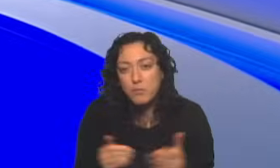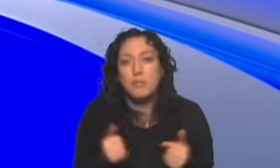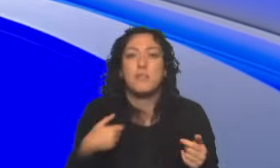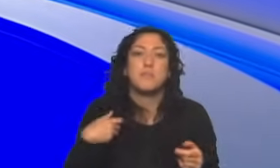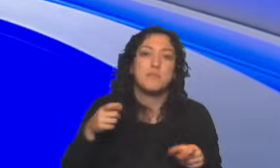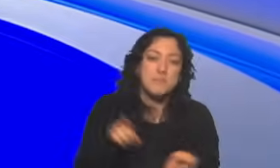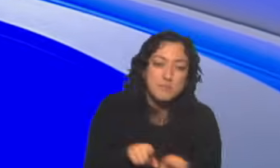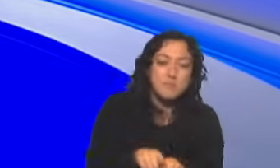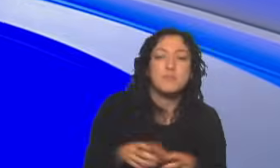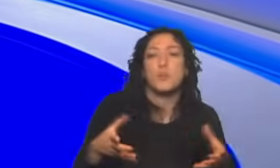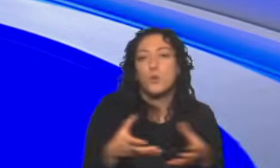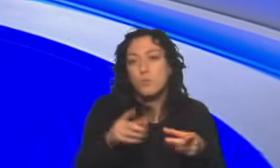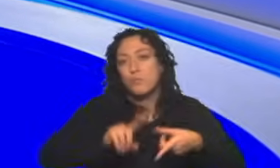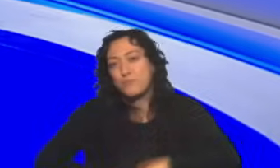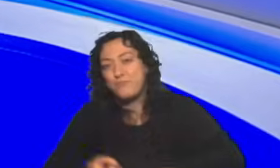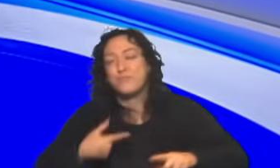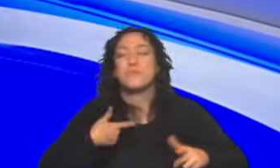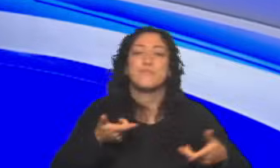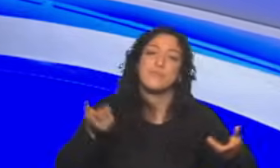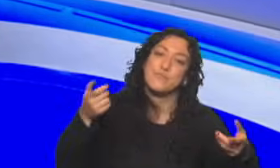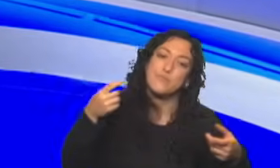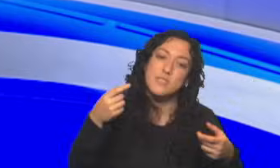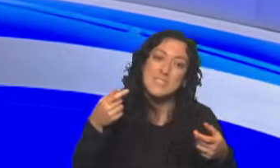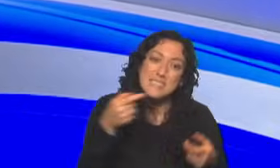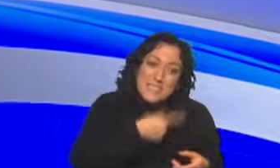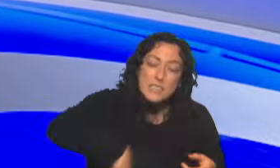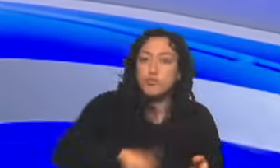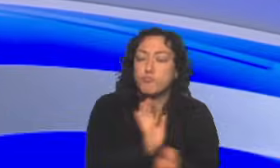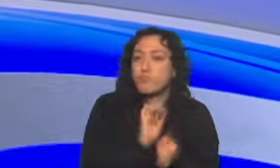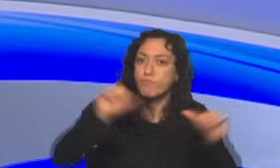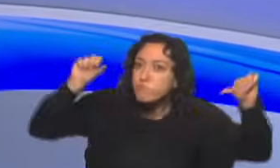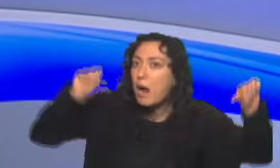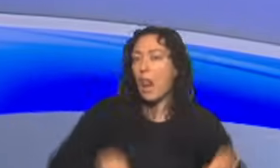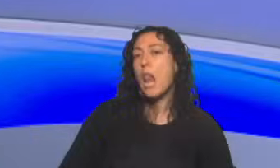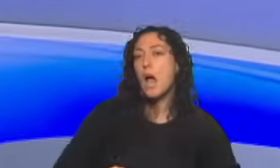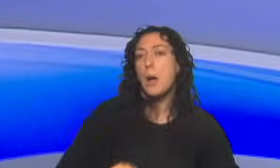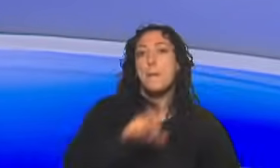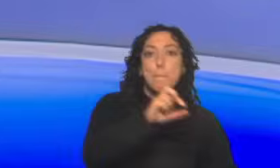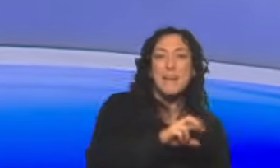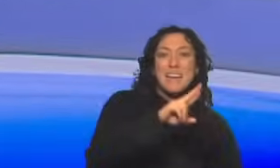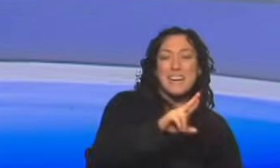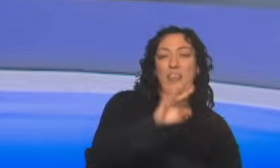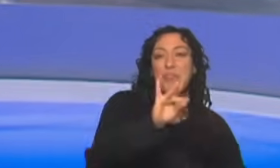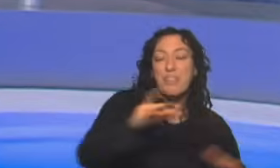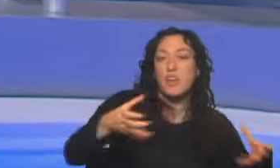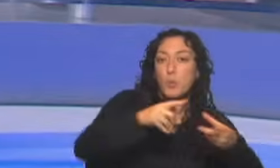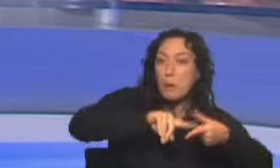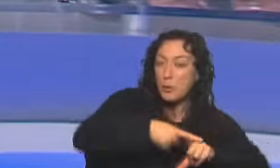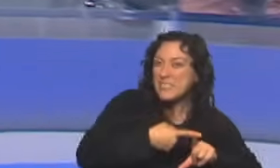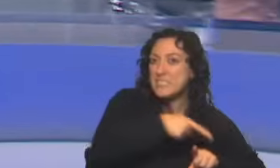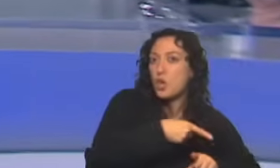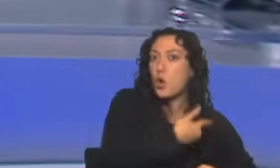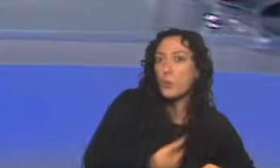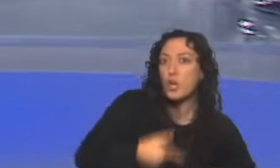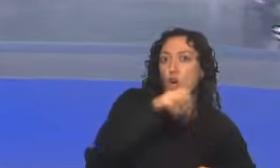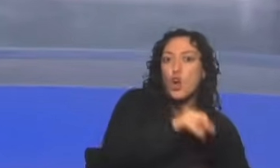panameñista que habían organizado el sistema político panameño están en franco declive. Está claro que el PRD después del gobierno de Cortisona